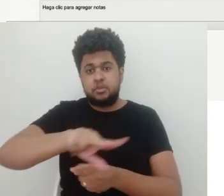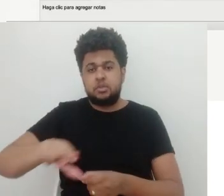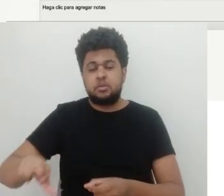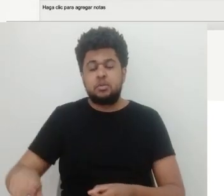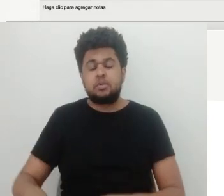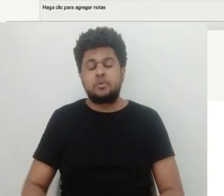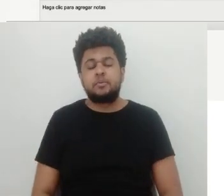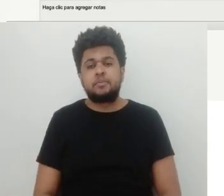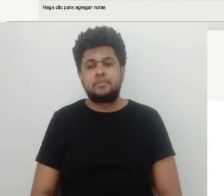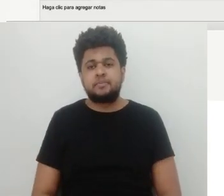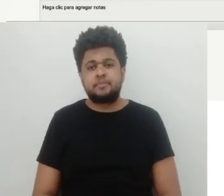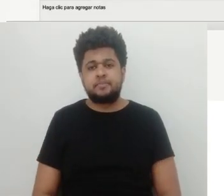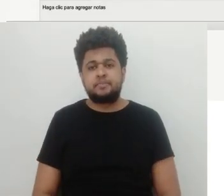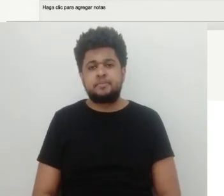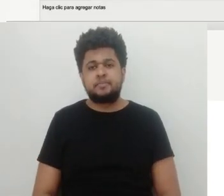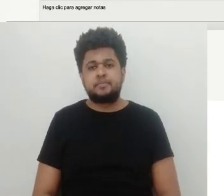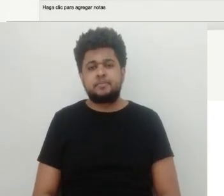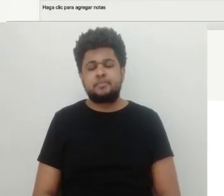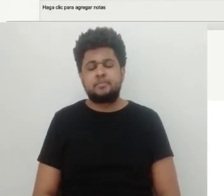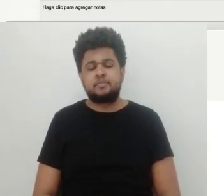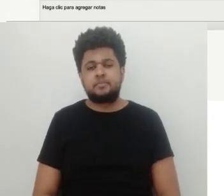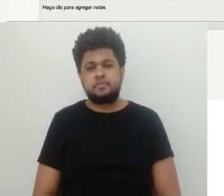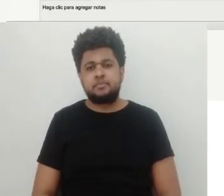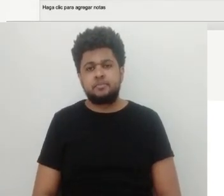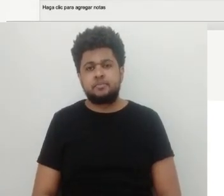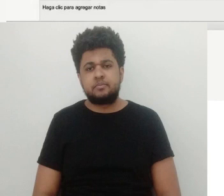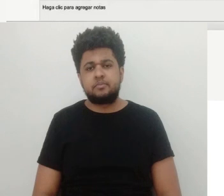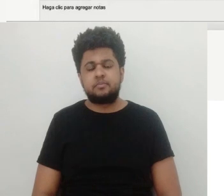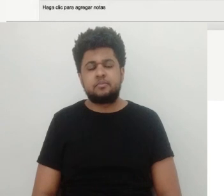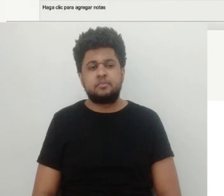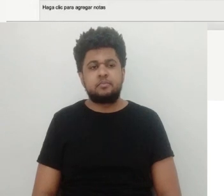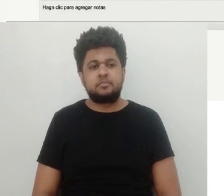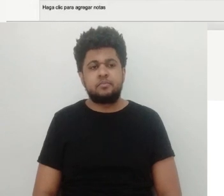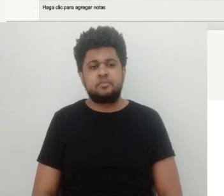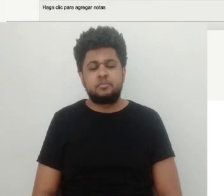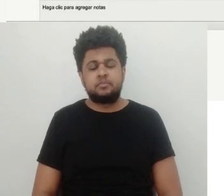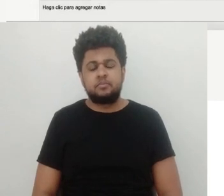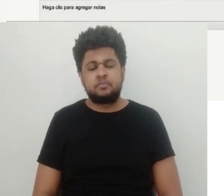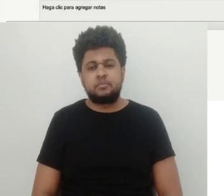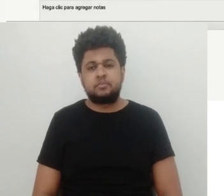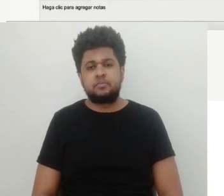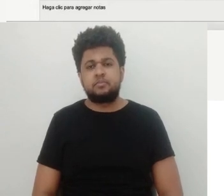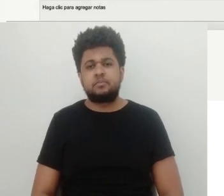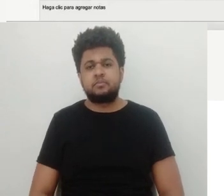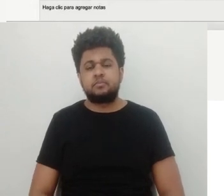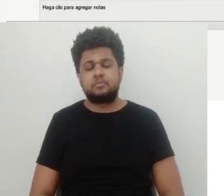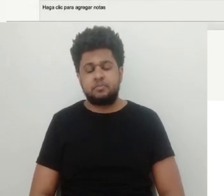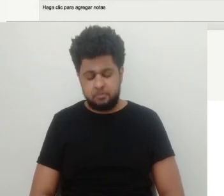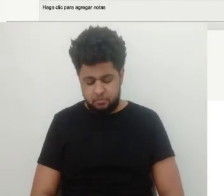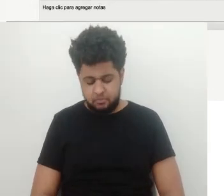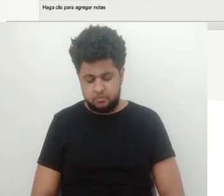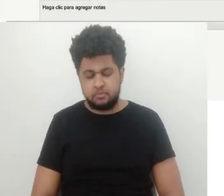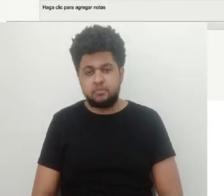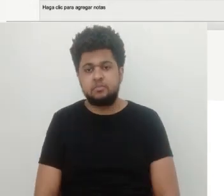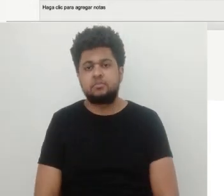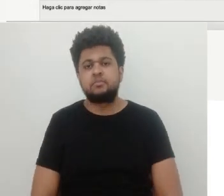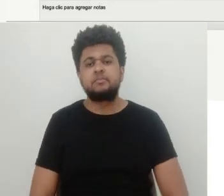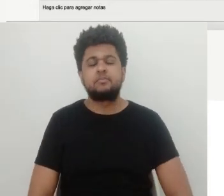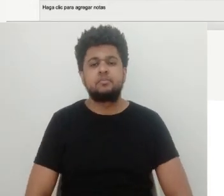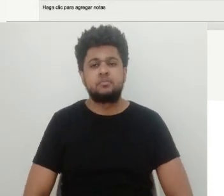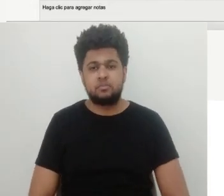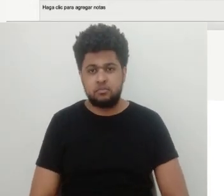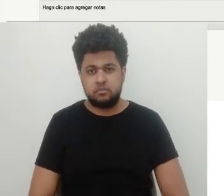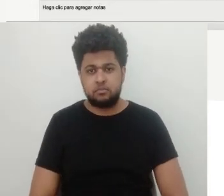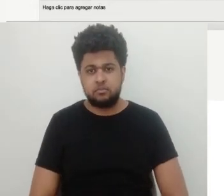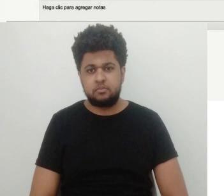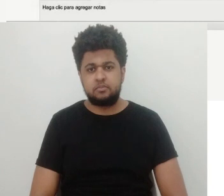Estoy atrapando. ¿Se puede? Ah, perfecto. Ahí sí. No se puede jugar con ellos. Esto me lo dijo Leonor, una